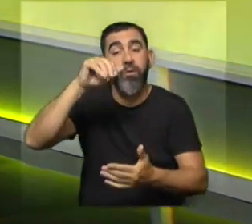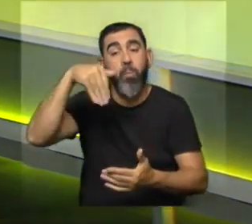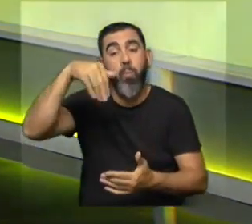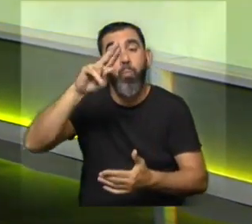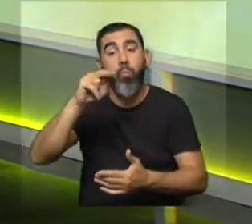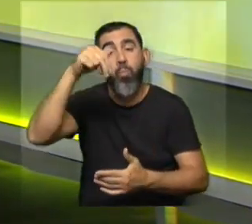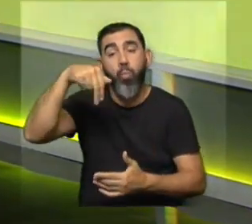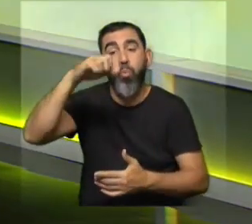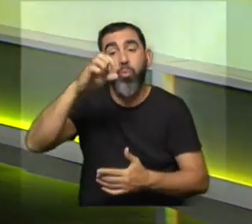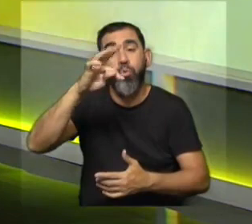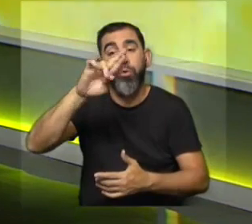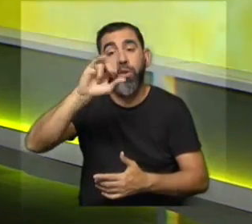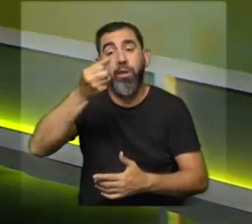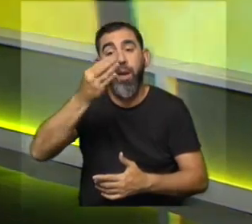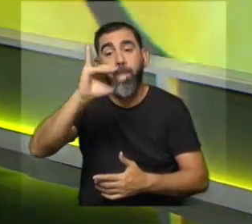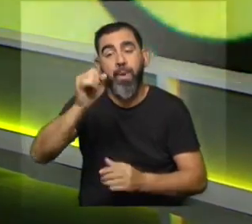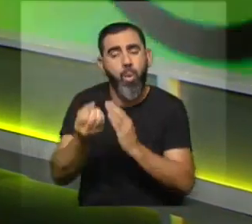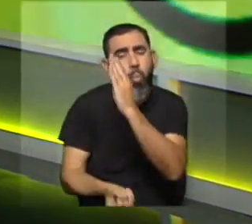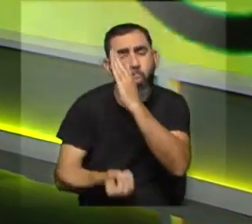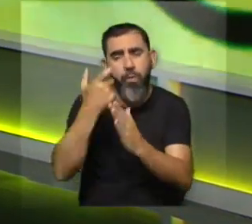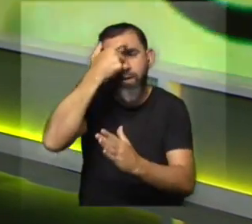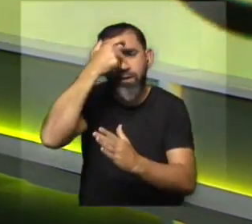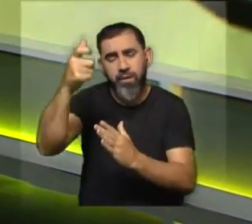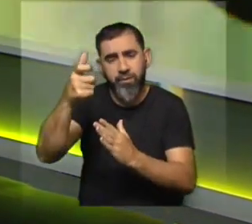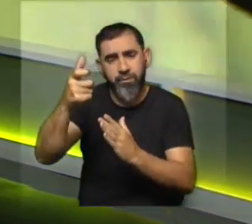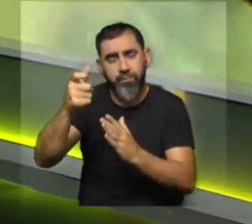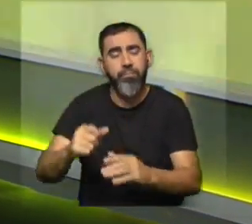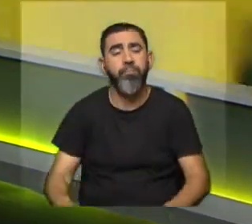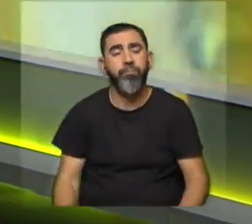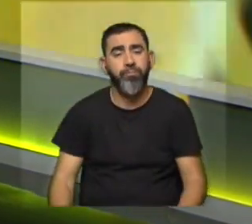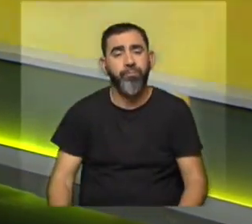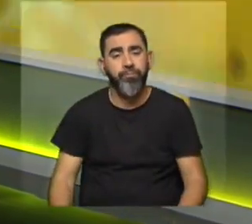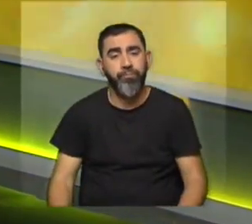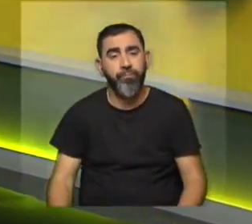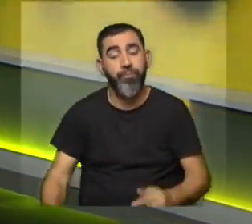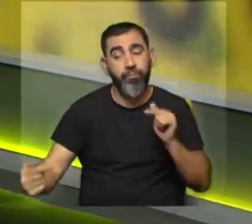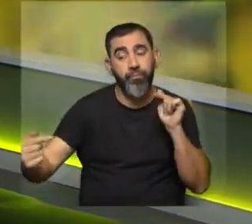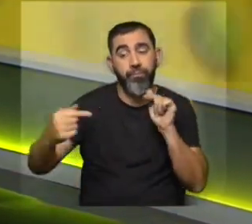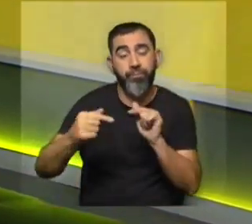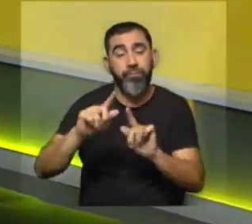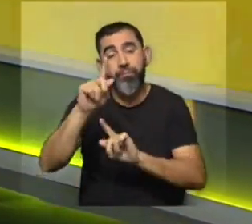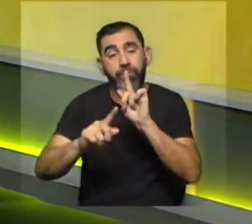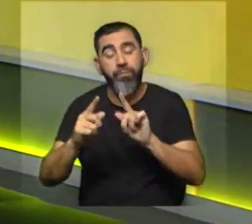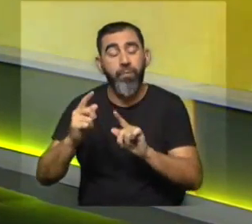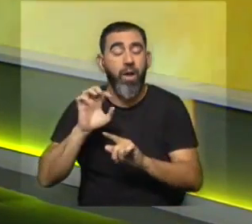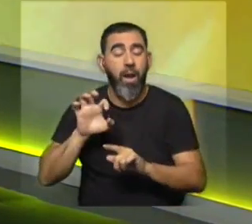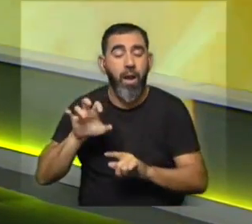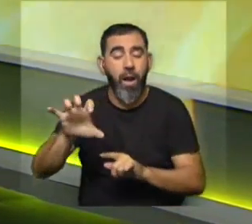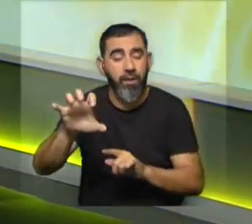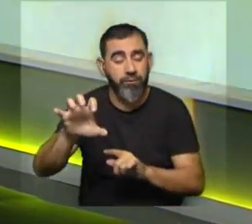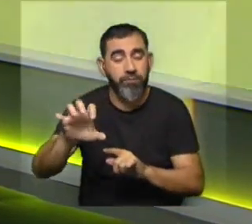ustedes saben es de las técnicas más recientes de aplicación ya generalizada para combatir determinados tumores